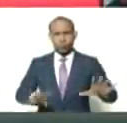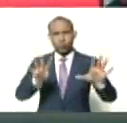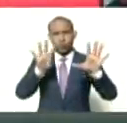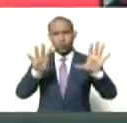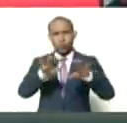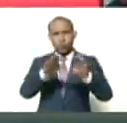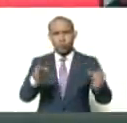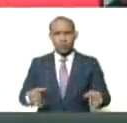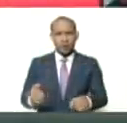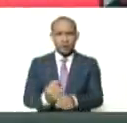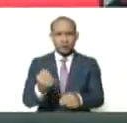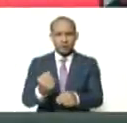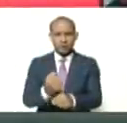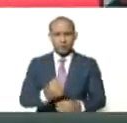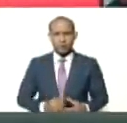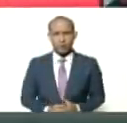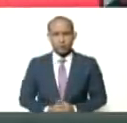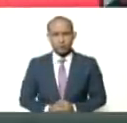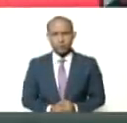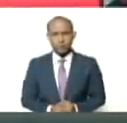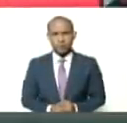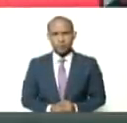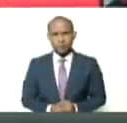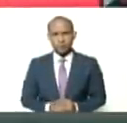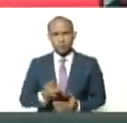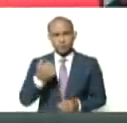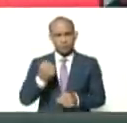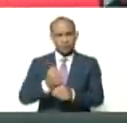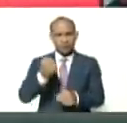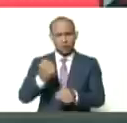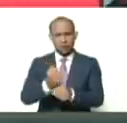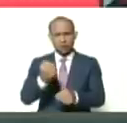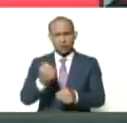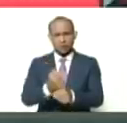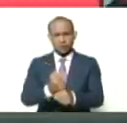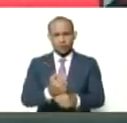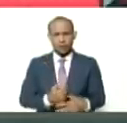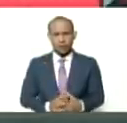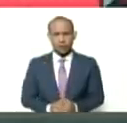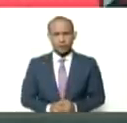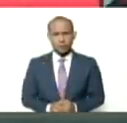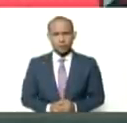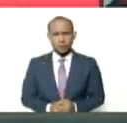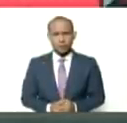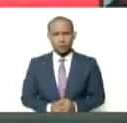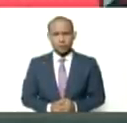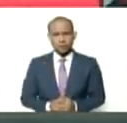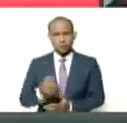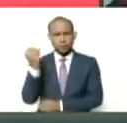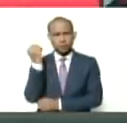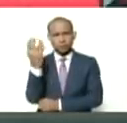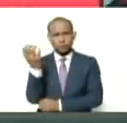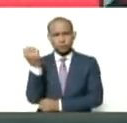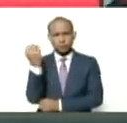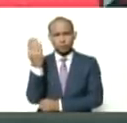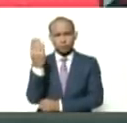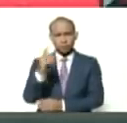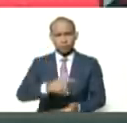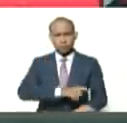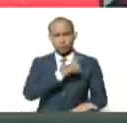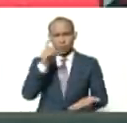trabajo, que estuvieron trabajando como Congreso